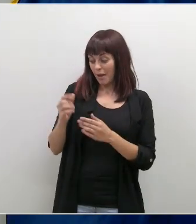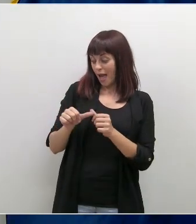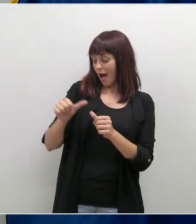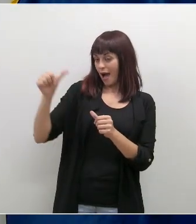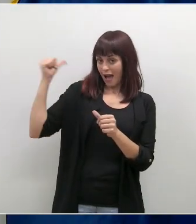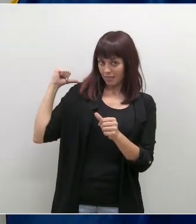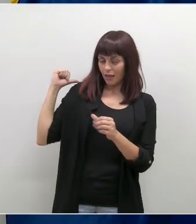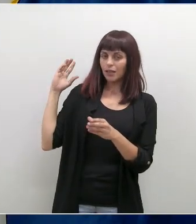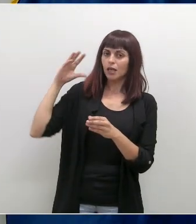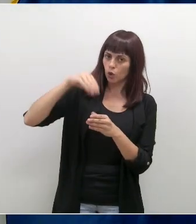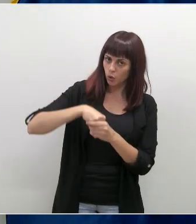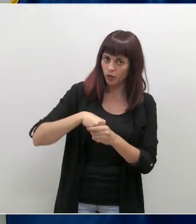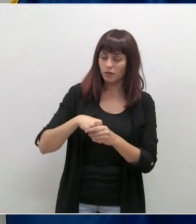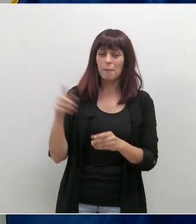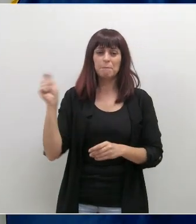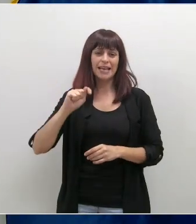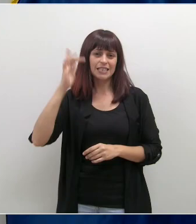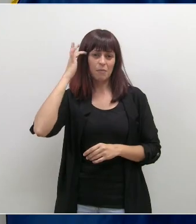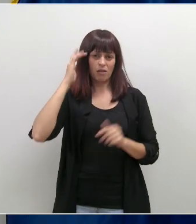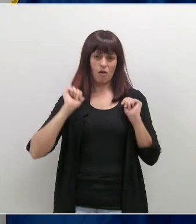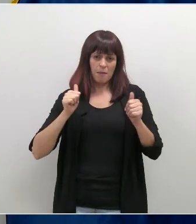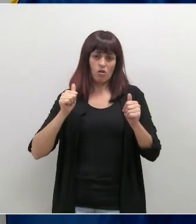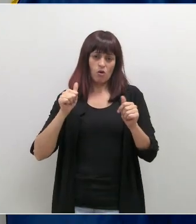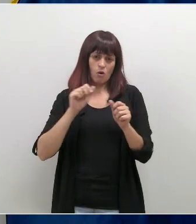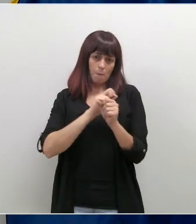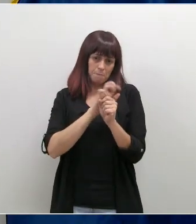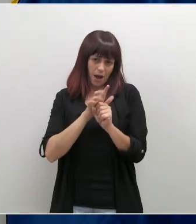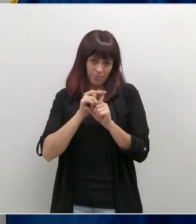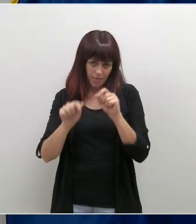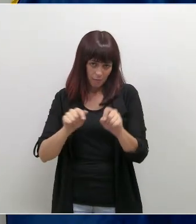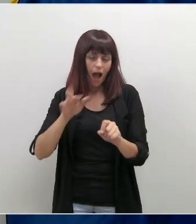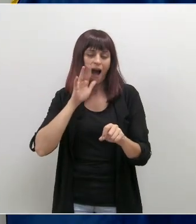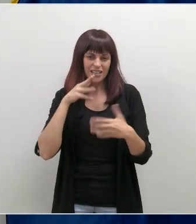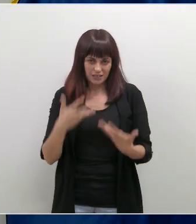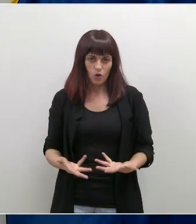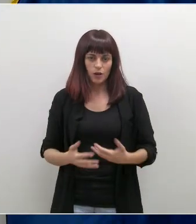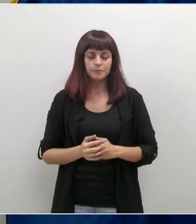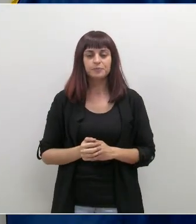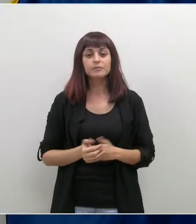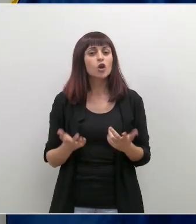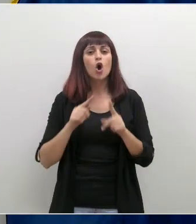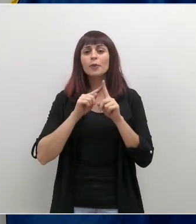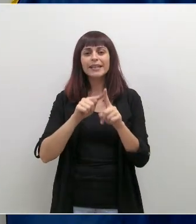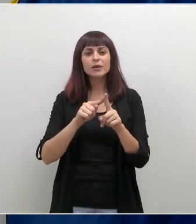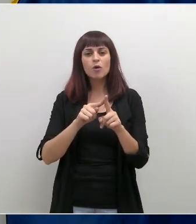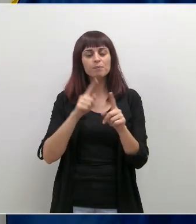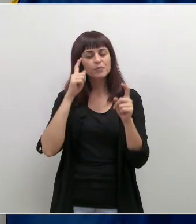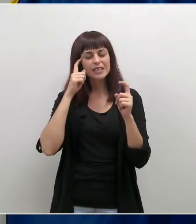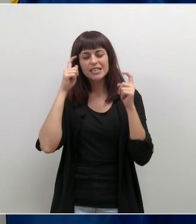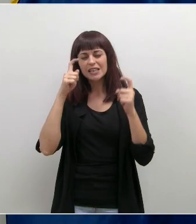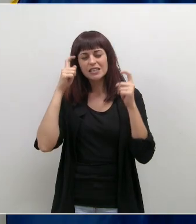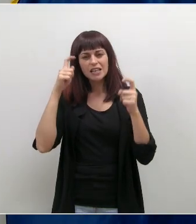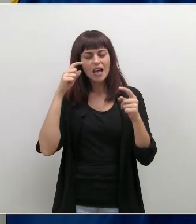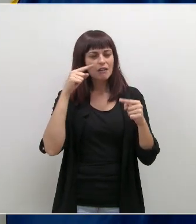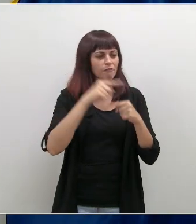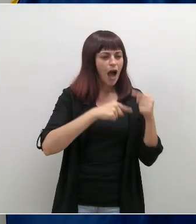de meses pasados, desde el mes de marzo que empezó la pandemia. Por tanto, el objetivo, como digo, es intentar abarcar el mayor espectro posible,